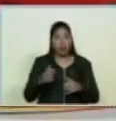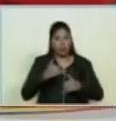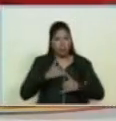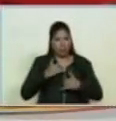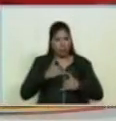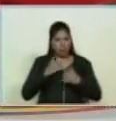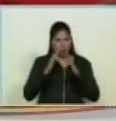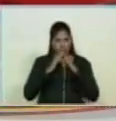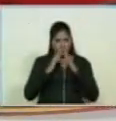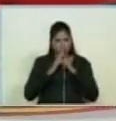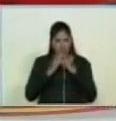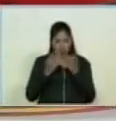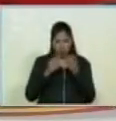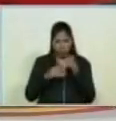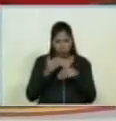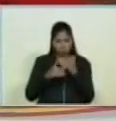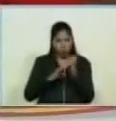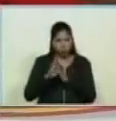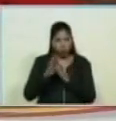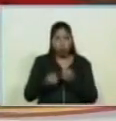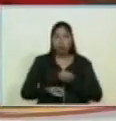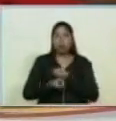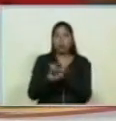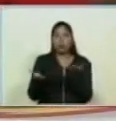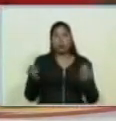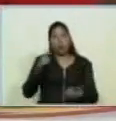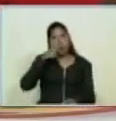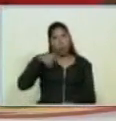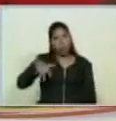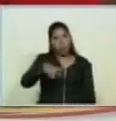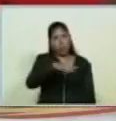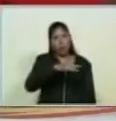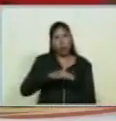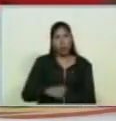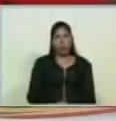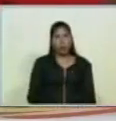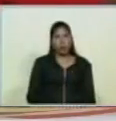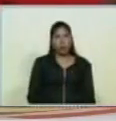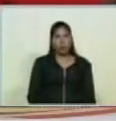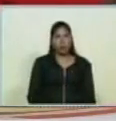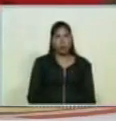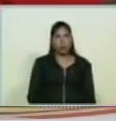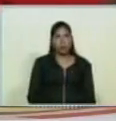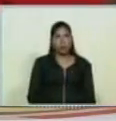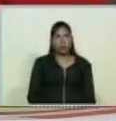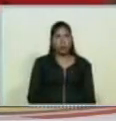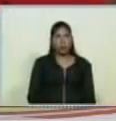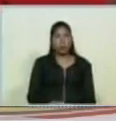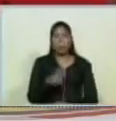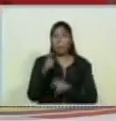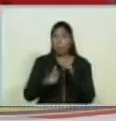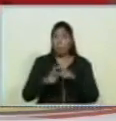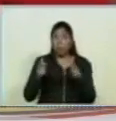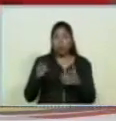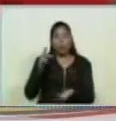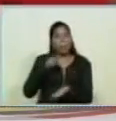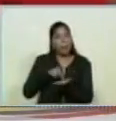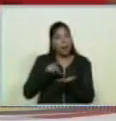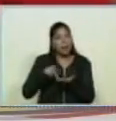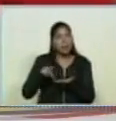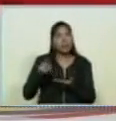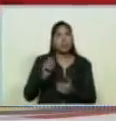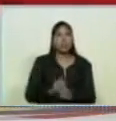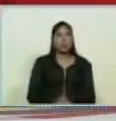esa Casa de Alimentación tenga todos sus beneficios, tenga todos los minerales, toda la gente productiva participe en eso y